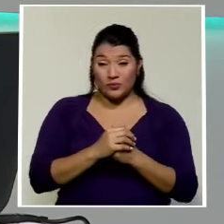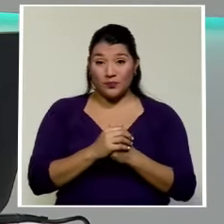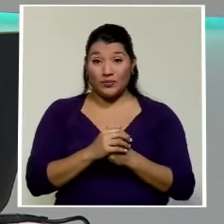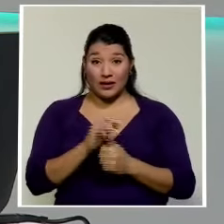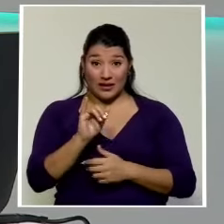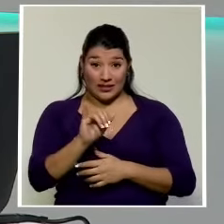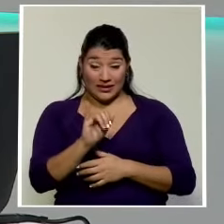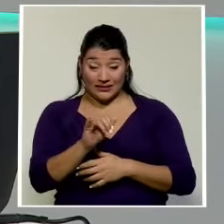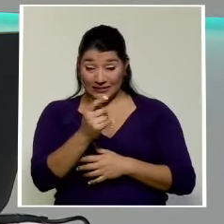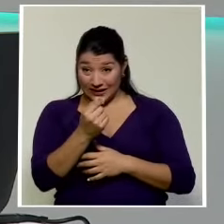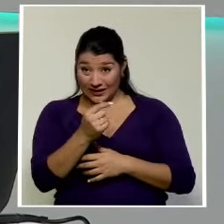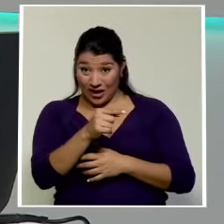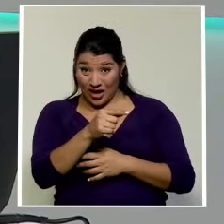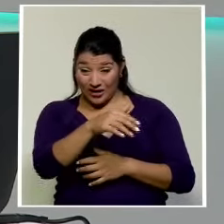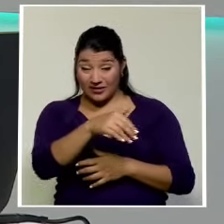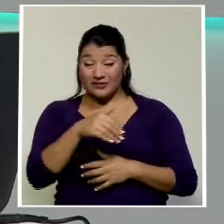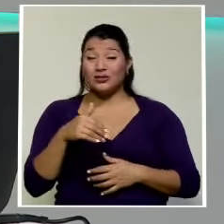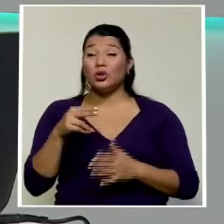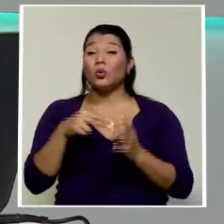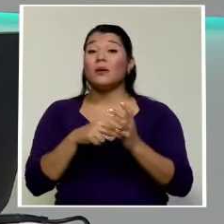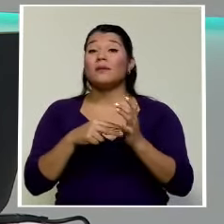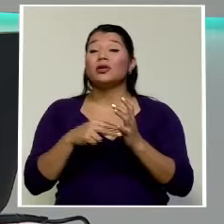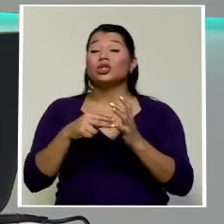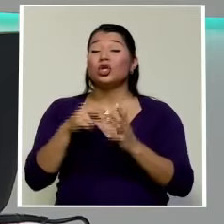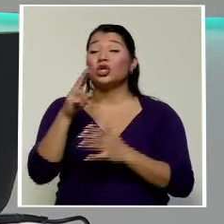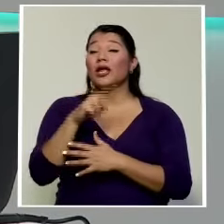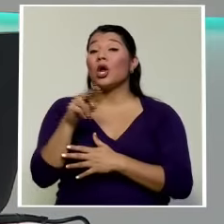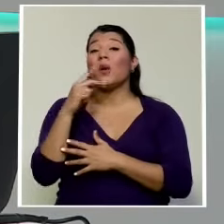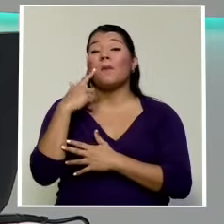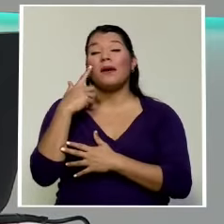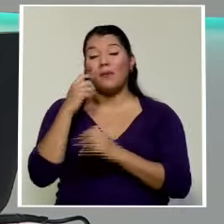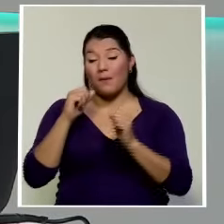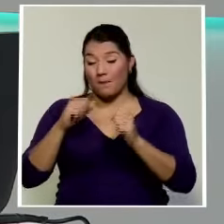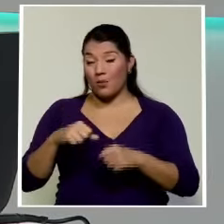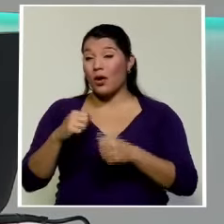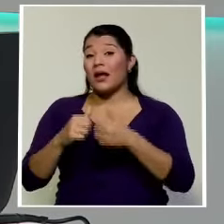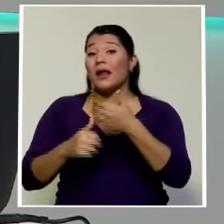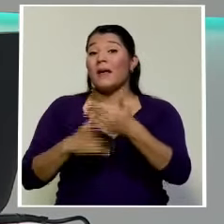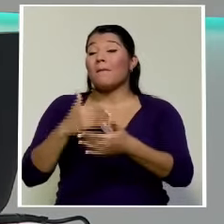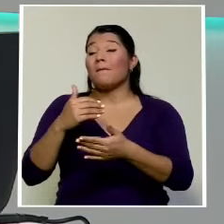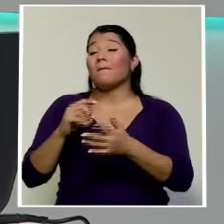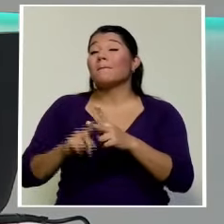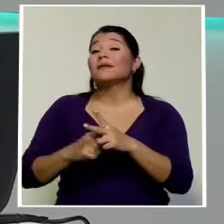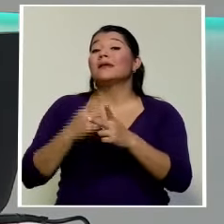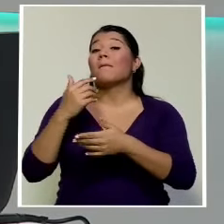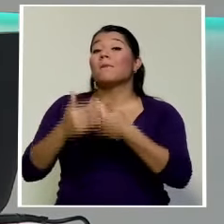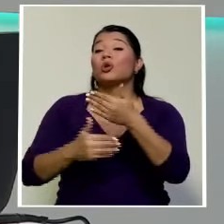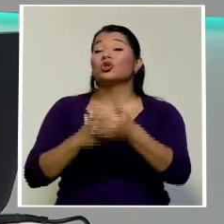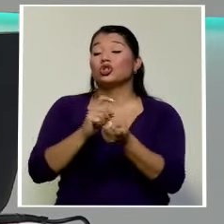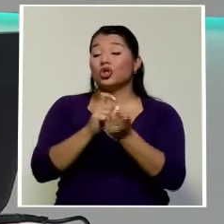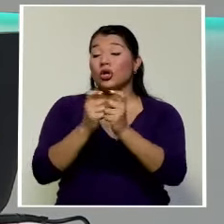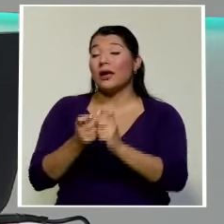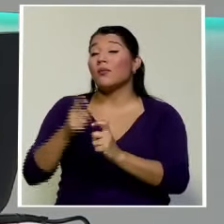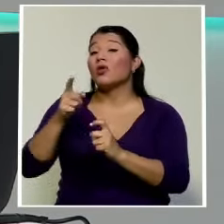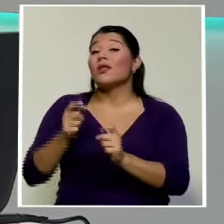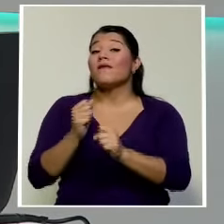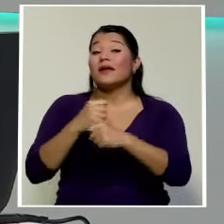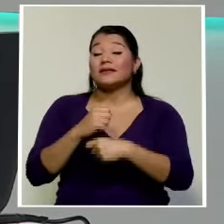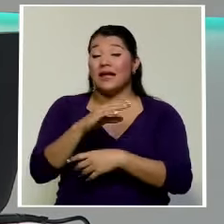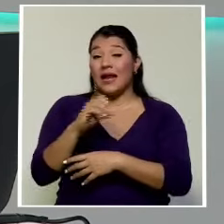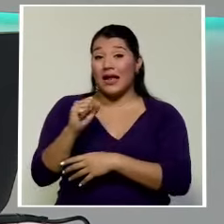este monto, 2.000 millones de colones irán al proceso de reestructuración que realiza la entidad desde